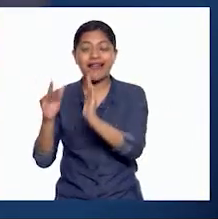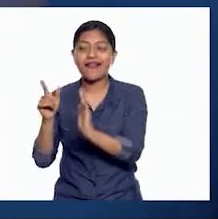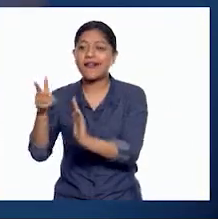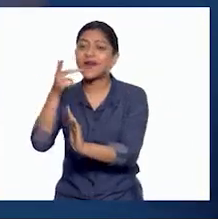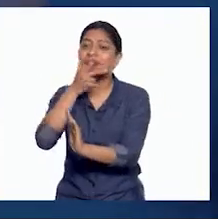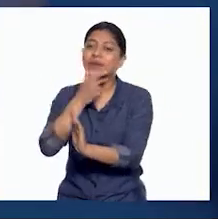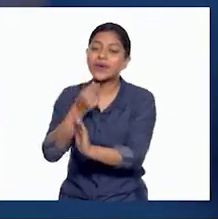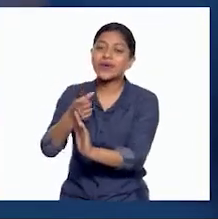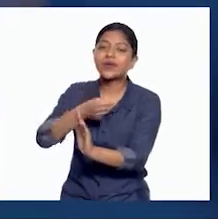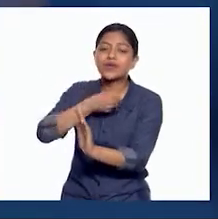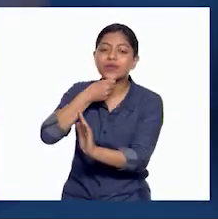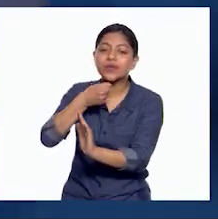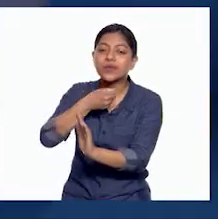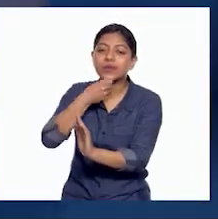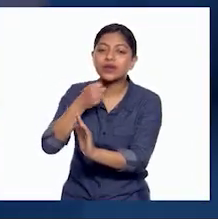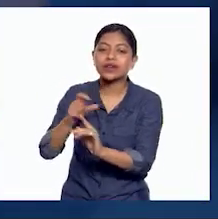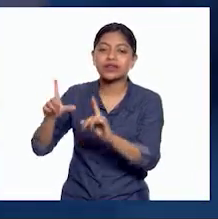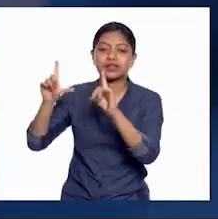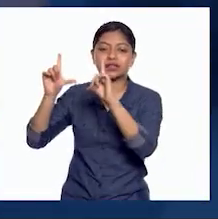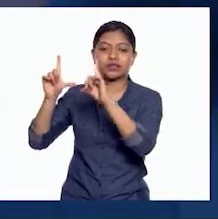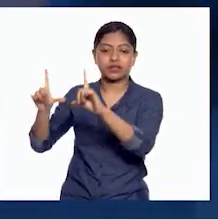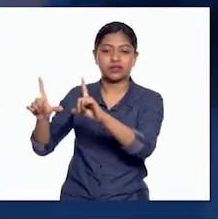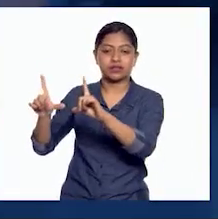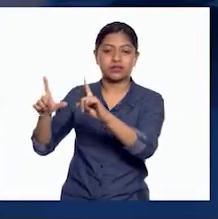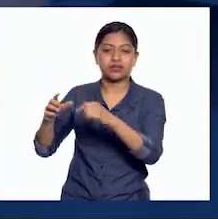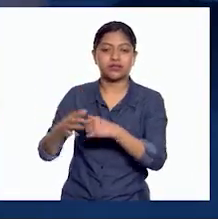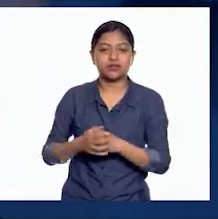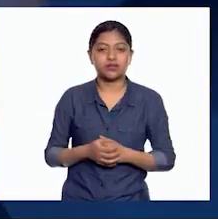anciano y un gran letrero que decía,